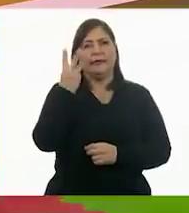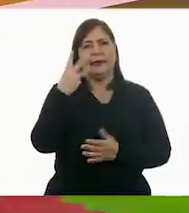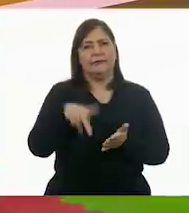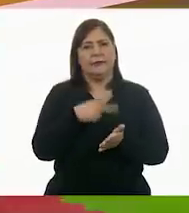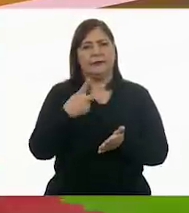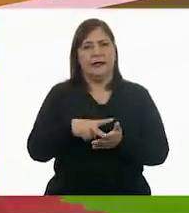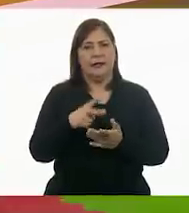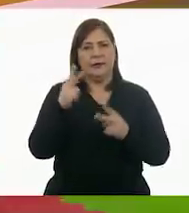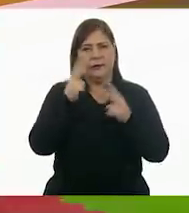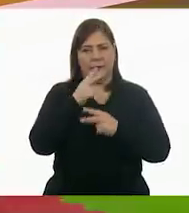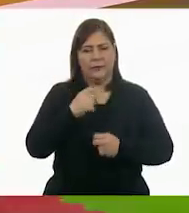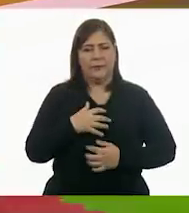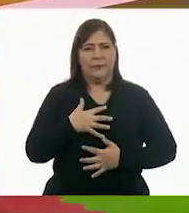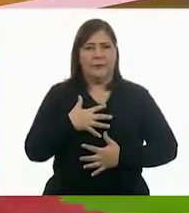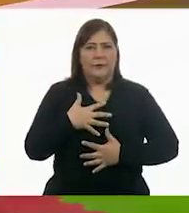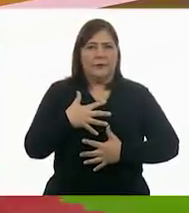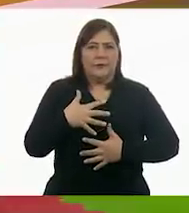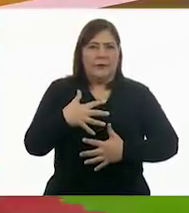¿Listo? ¿Lista?